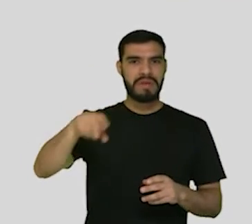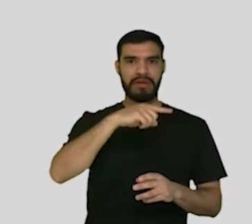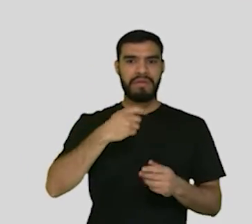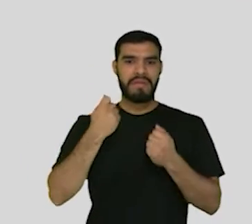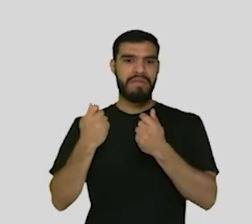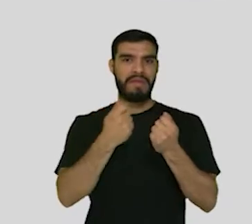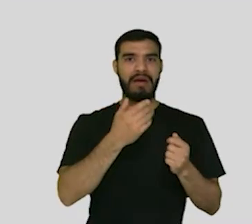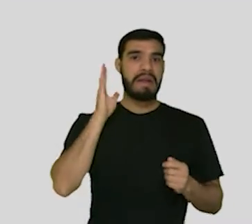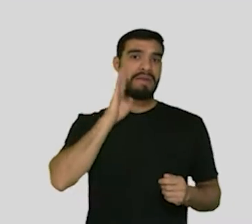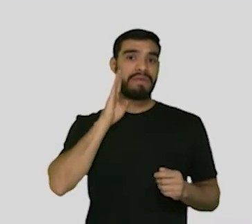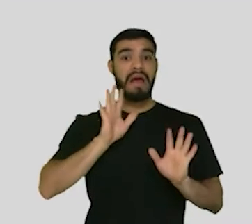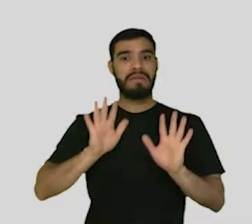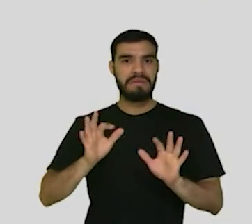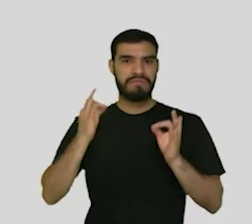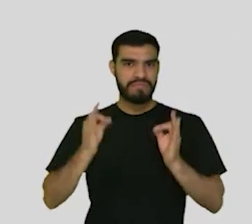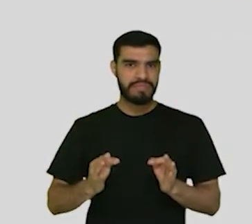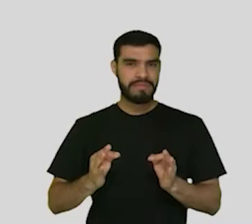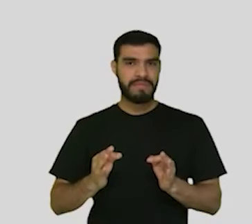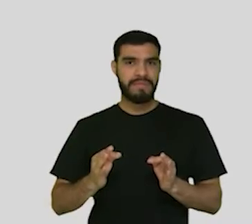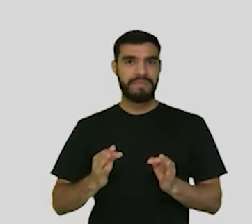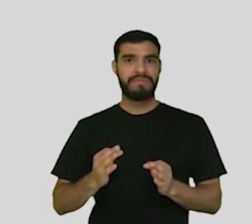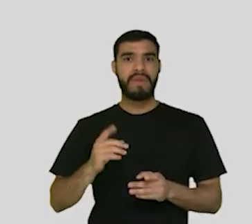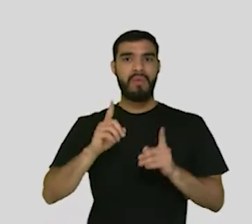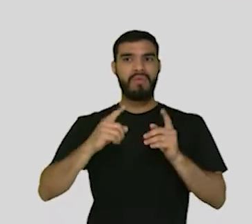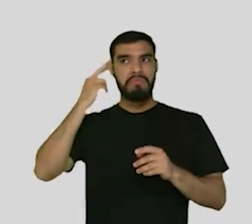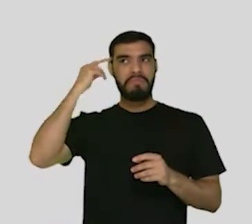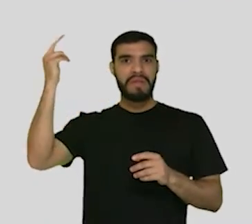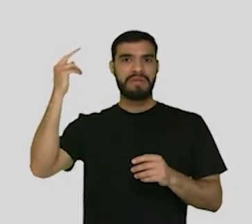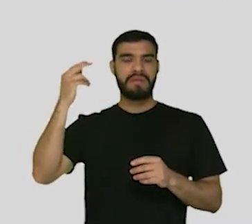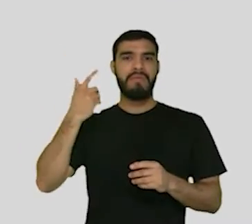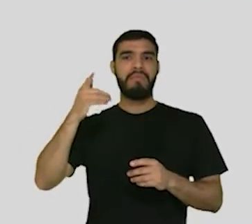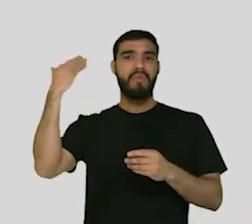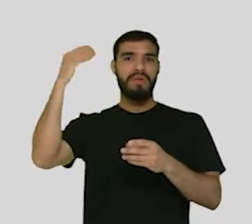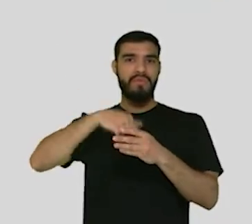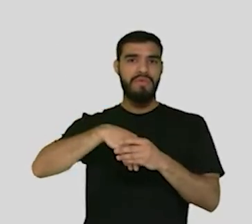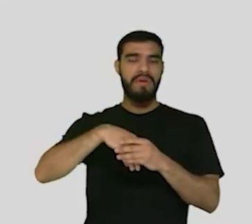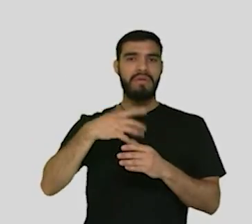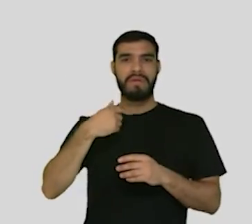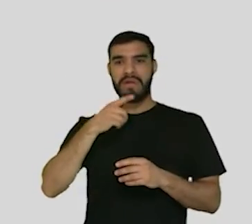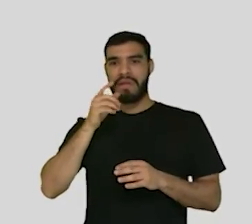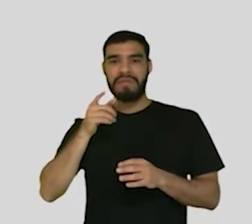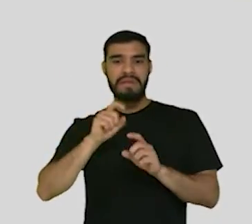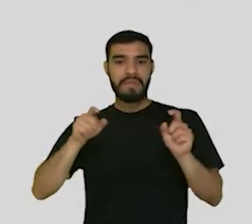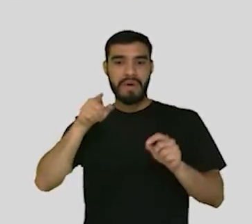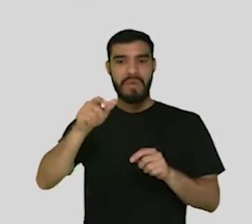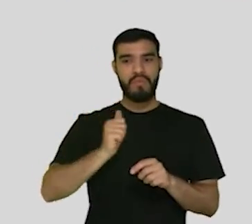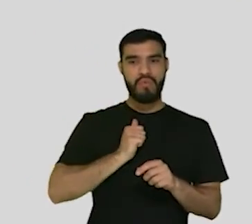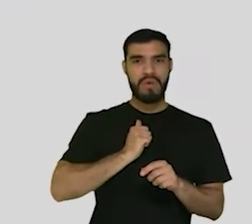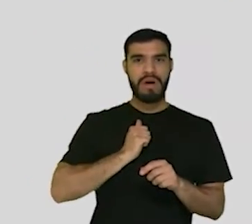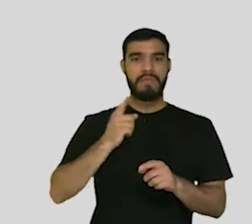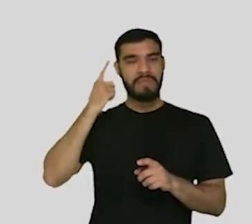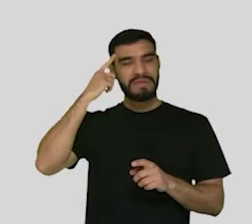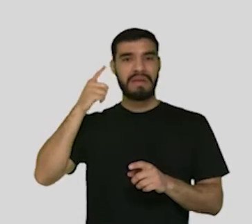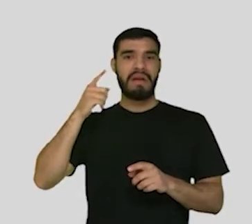discapacitados, se preguntan, da y pesa, sino oye esa cuábana, o pava beba, una suposición general